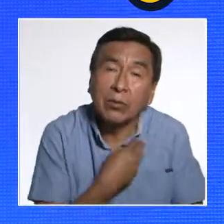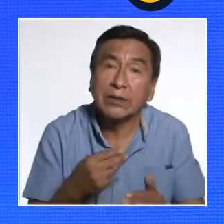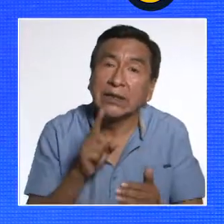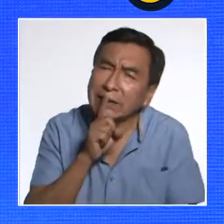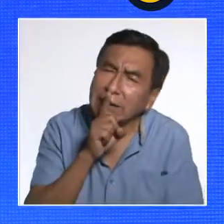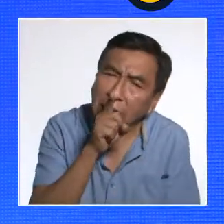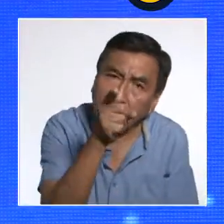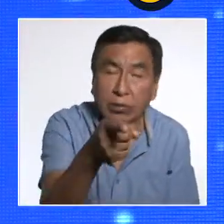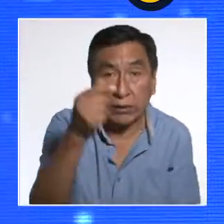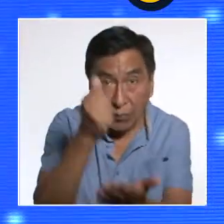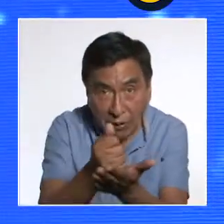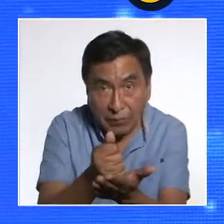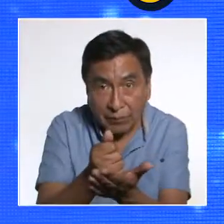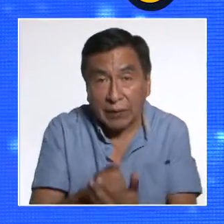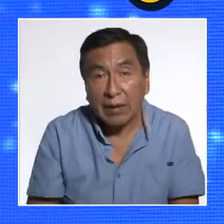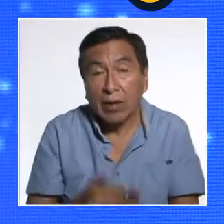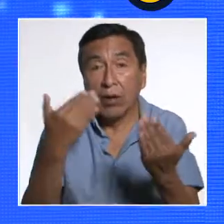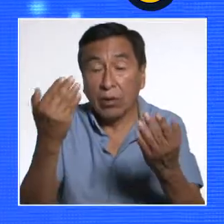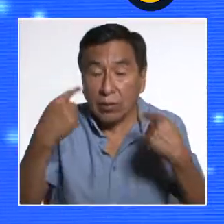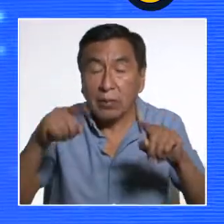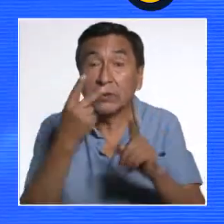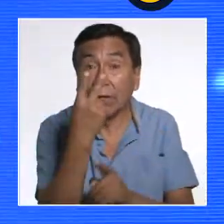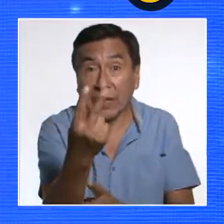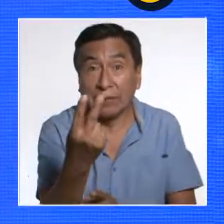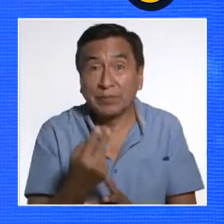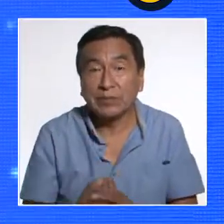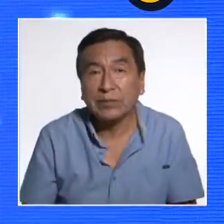seguros. Amén. Hoy vamos a ver